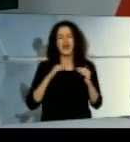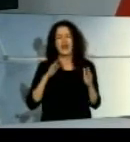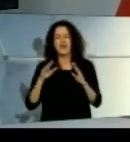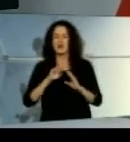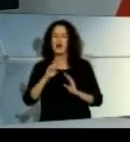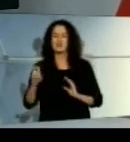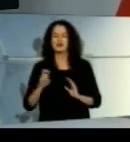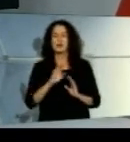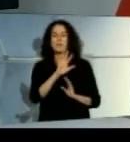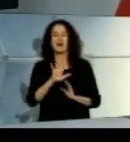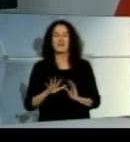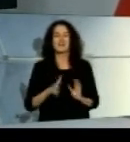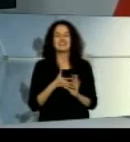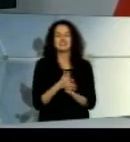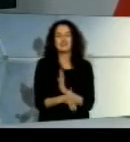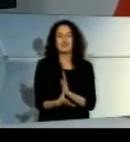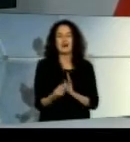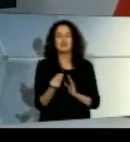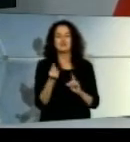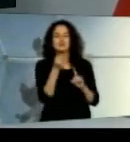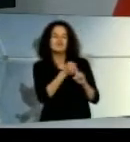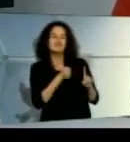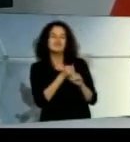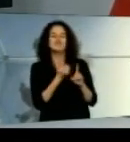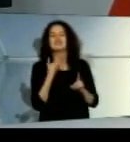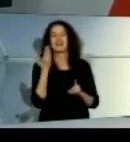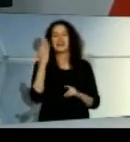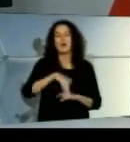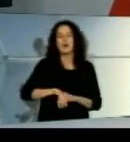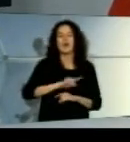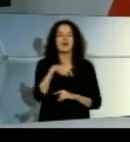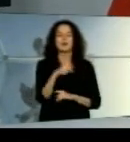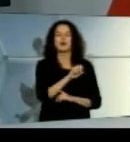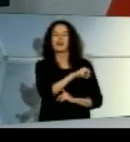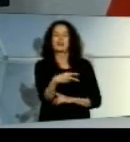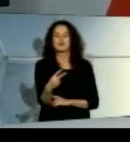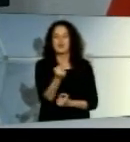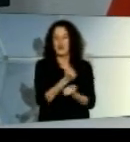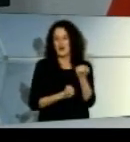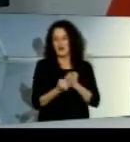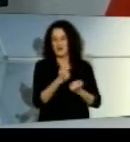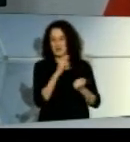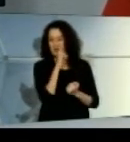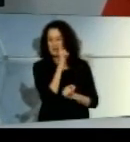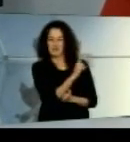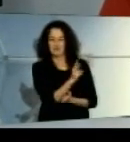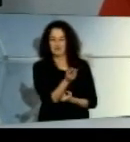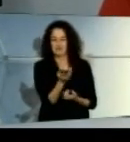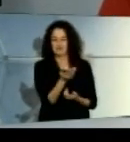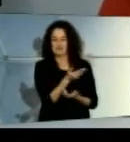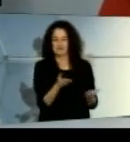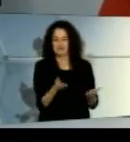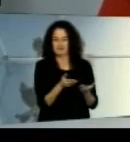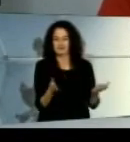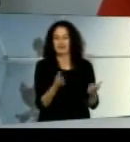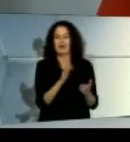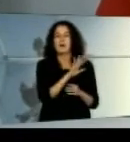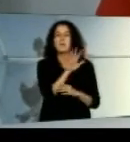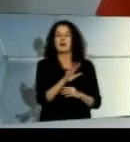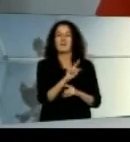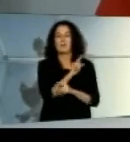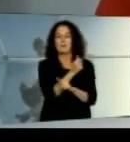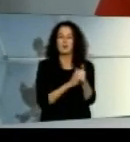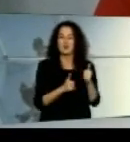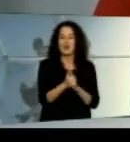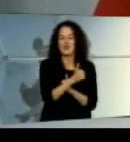no ponen tanto empeño, los resultados económicos primaban más que sobre los educativos, y entonces, claro, como todas